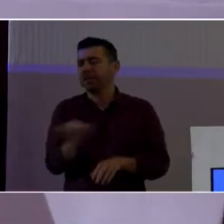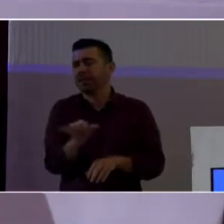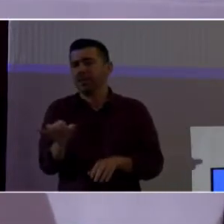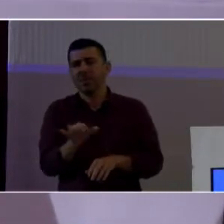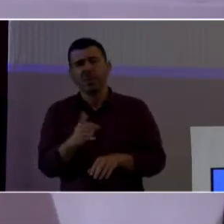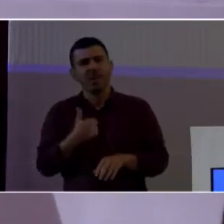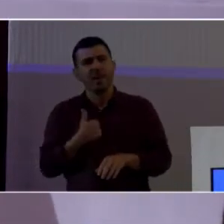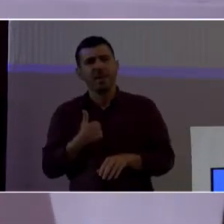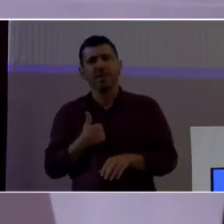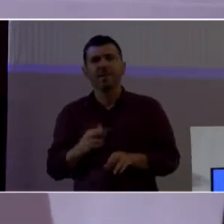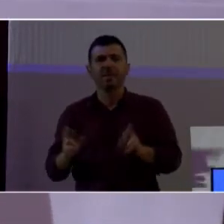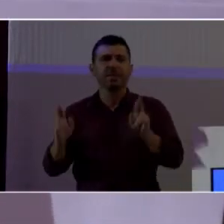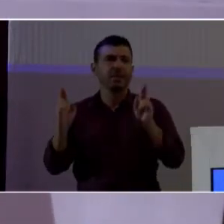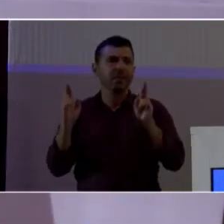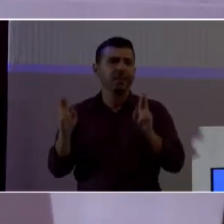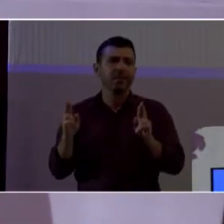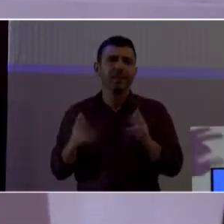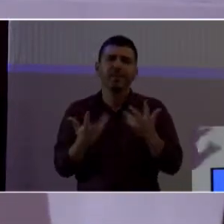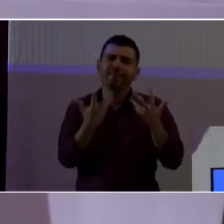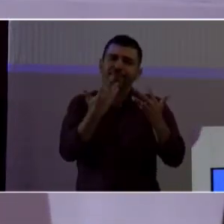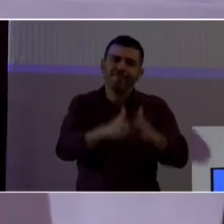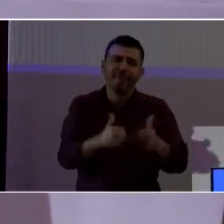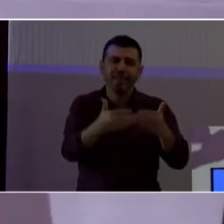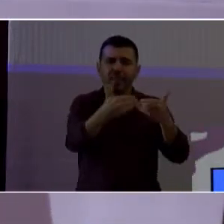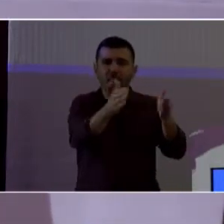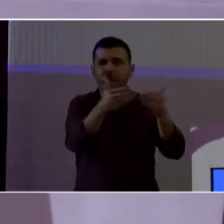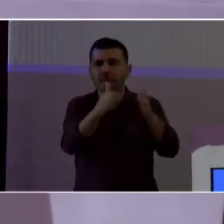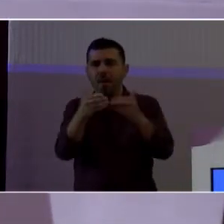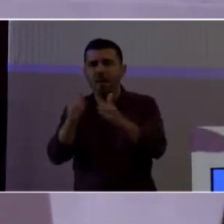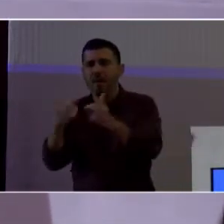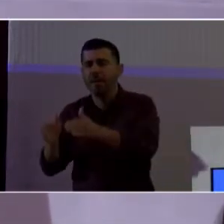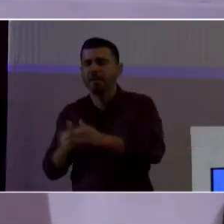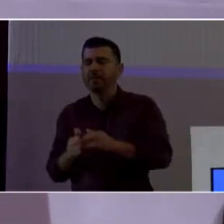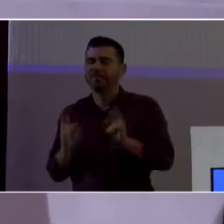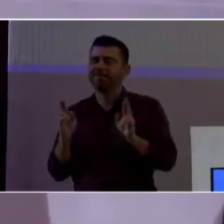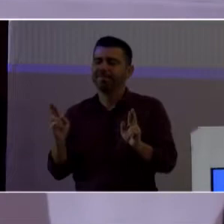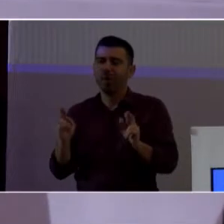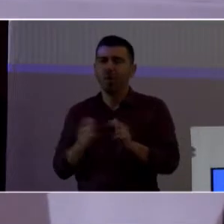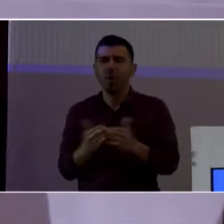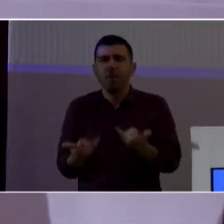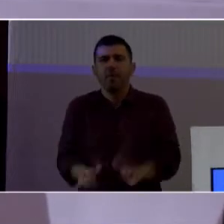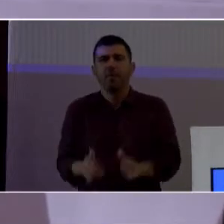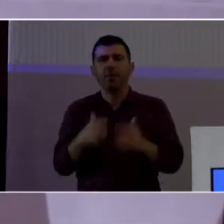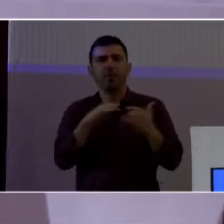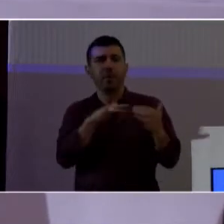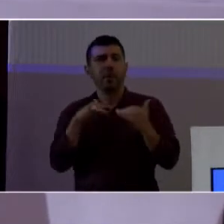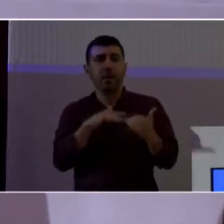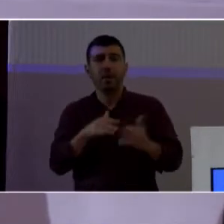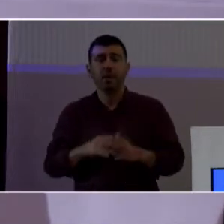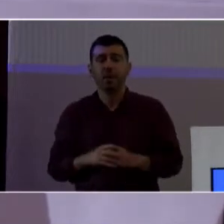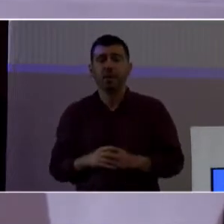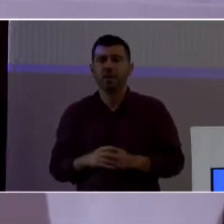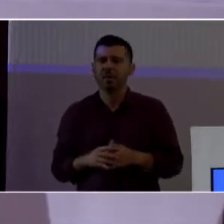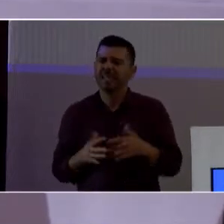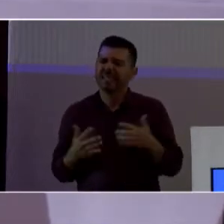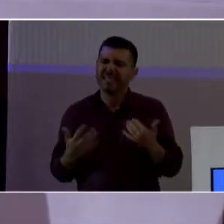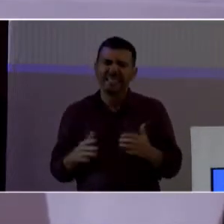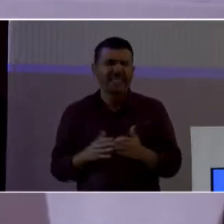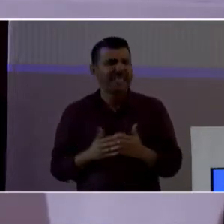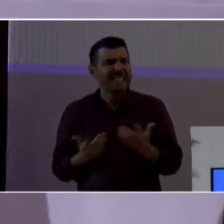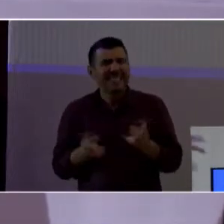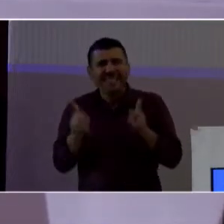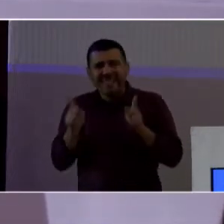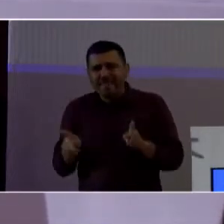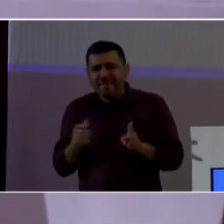que se vincule todas esas empresas que puedan lograr que la guerra termine, porque una persona con hambre